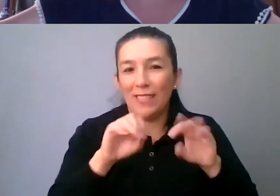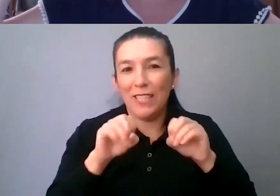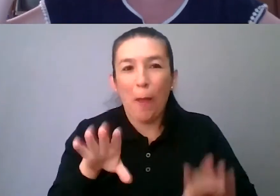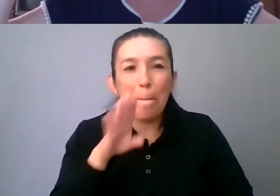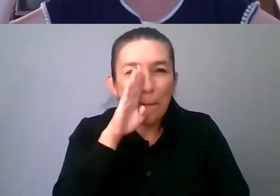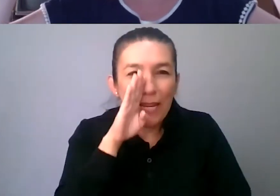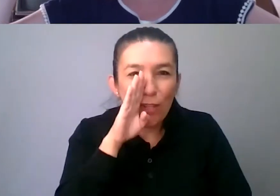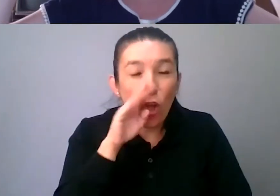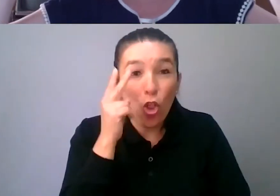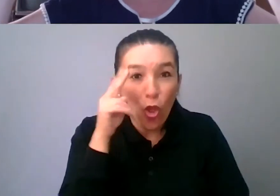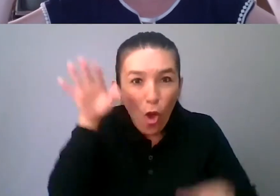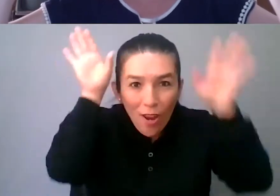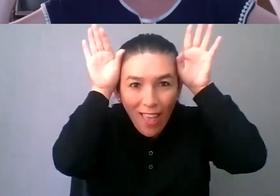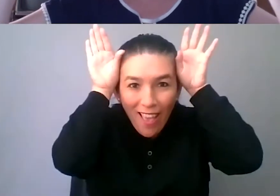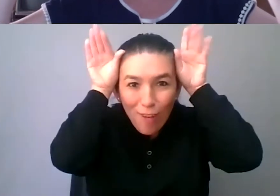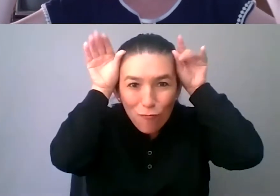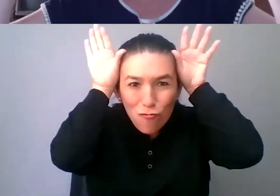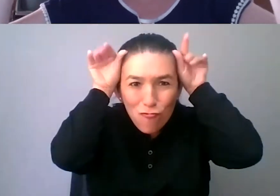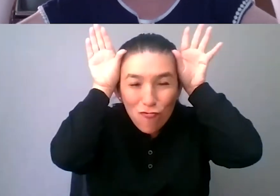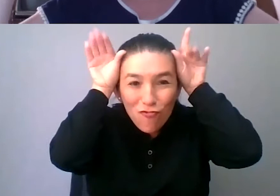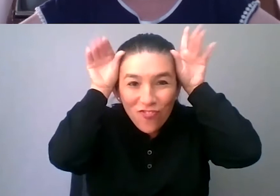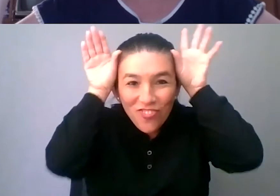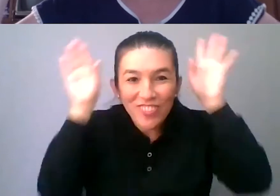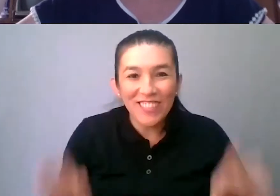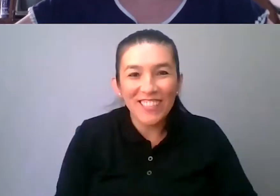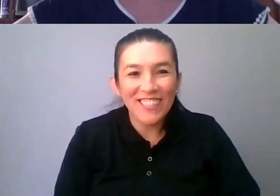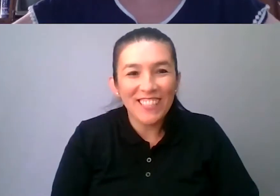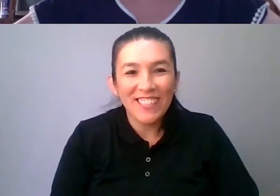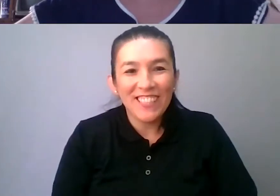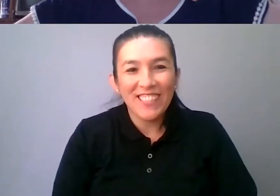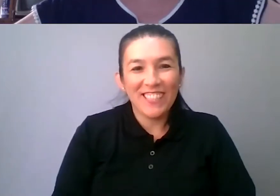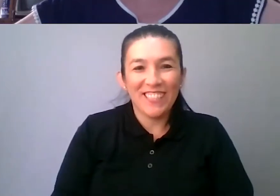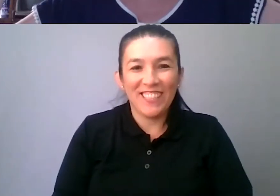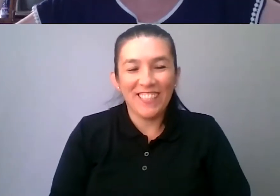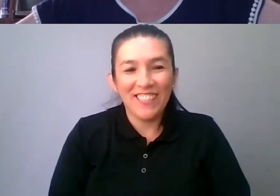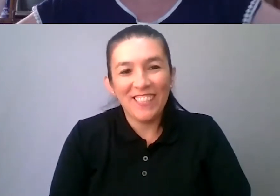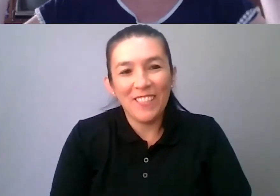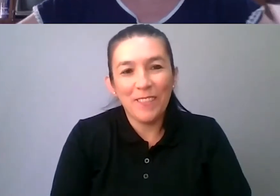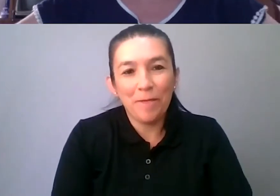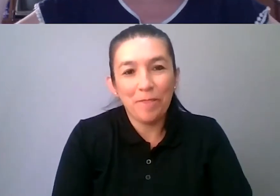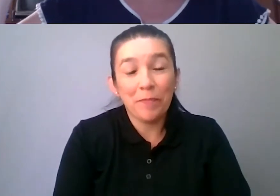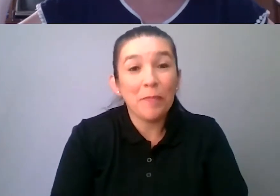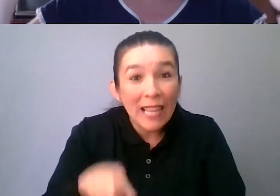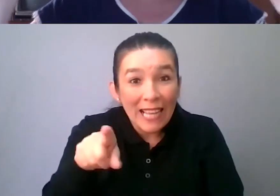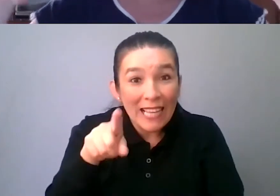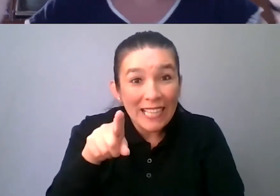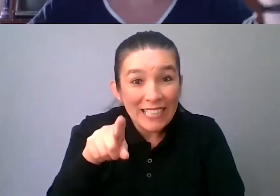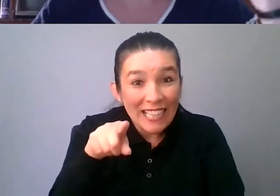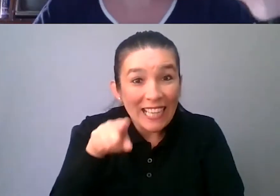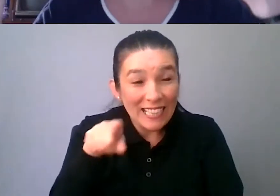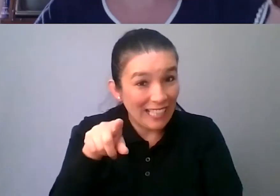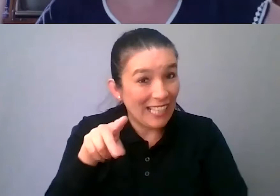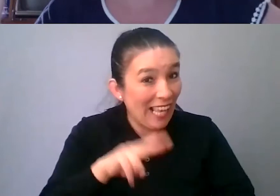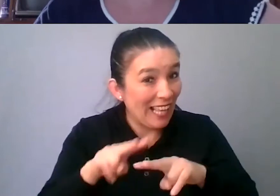con dos orejas que se mueve. Oh, te resultó Claro. muy bien, Carolina, qué bonita. Esa Sí, figura que bueno, está yo me... haciendo la Caro.